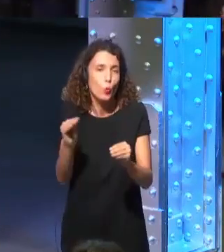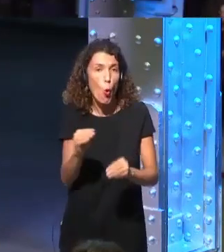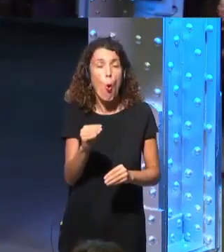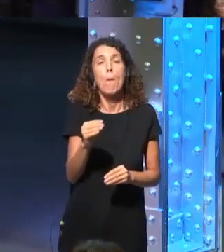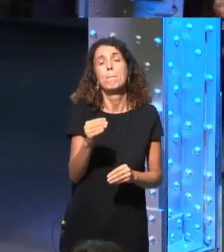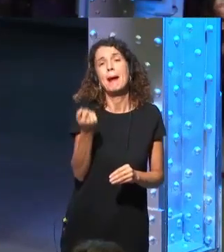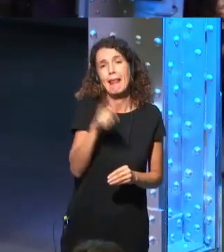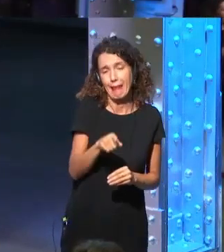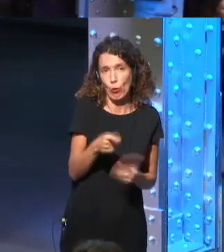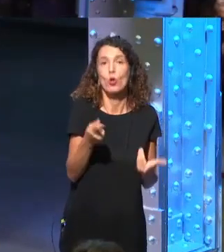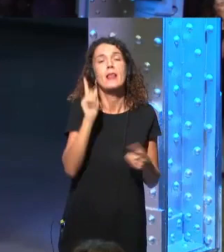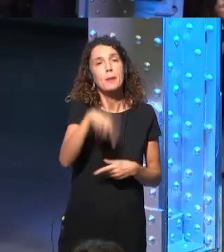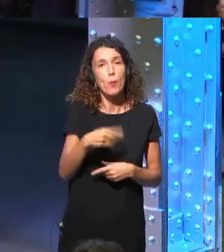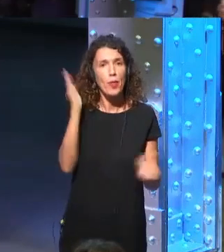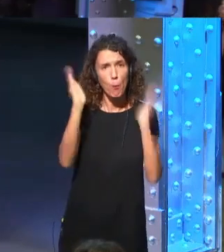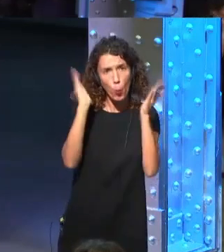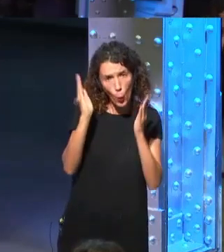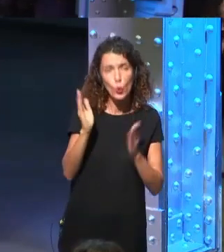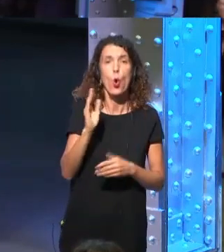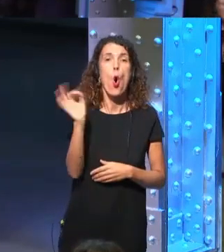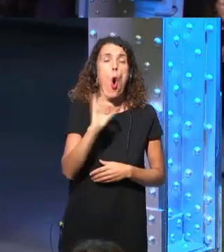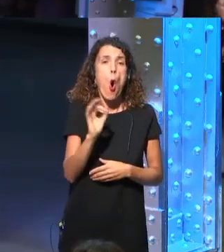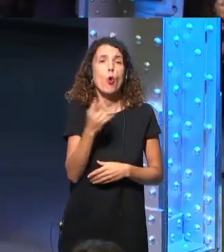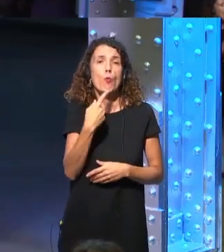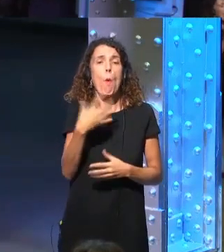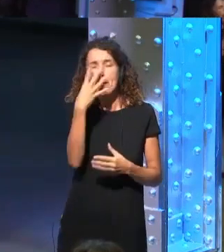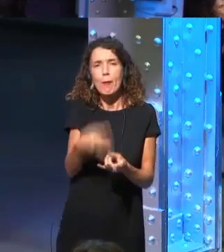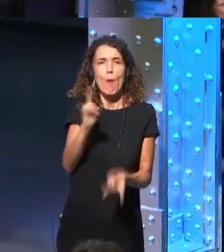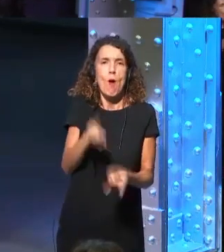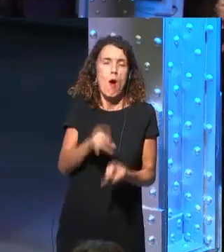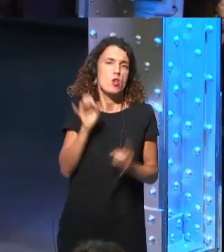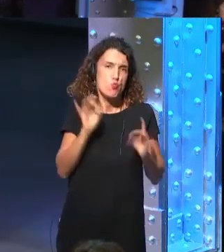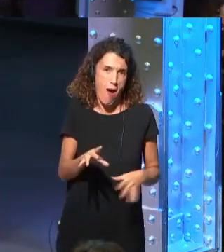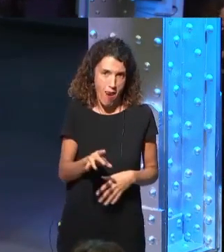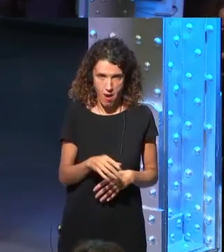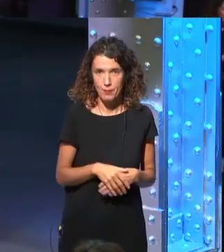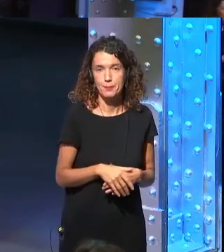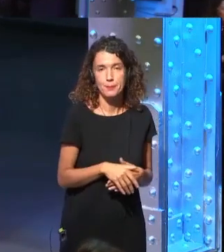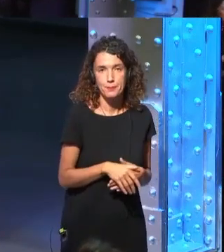rebuzno de un burro, o como el ladrido de un perro.